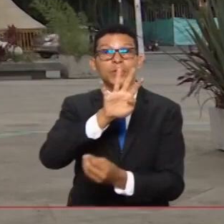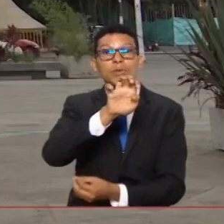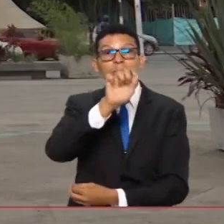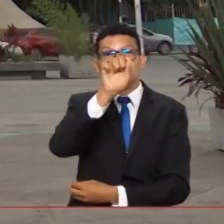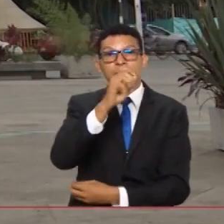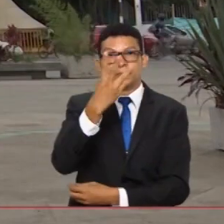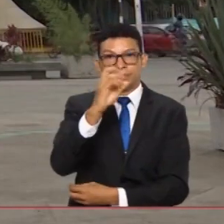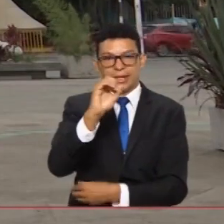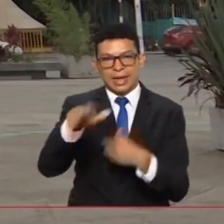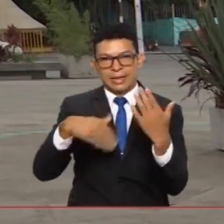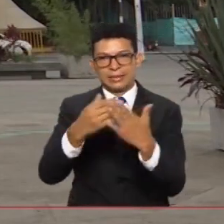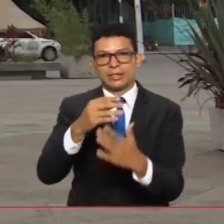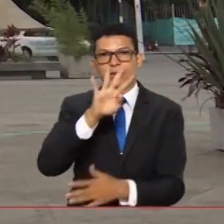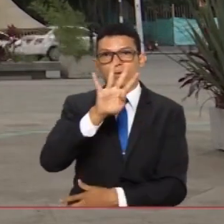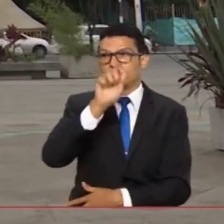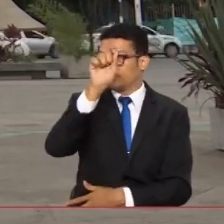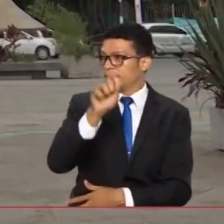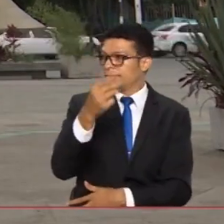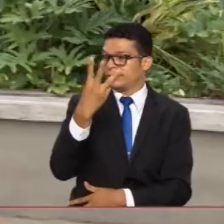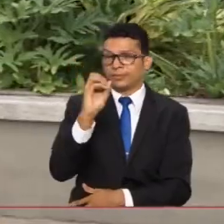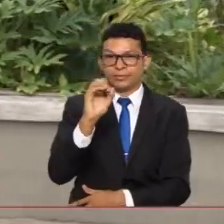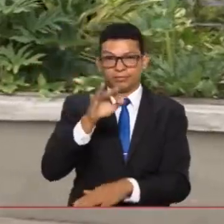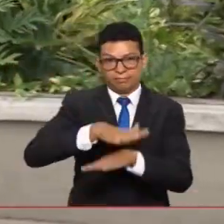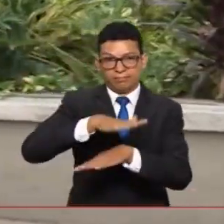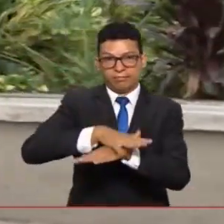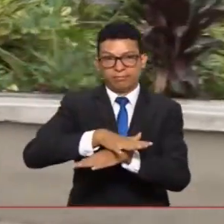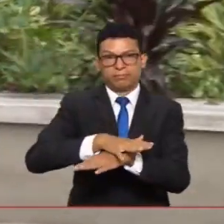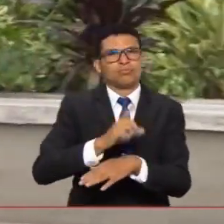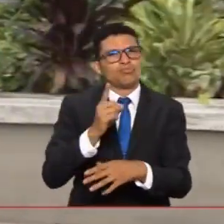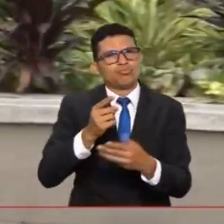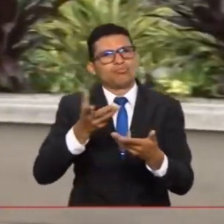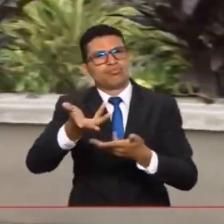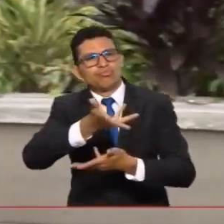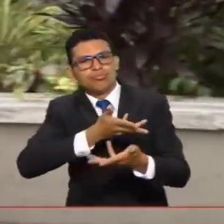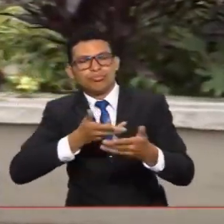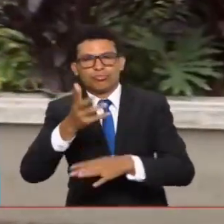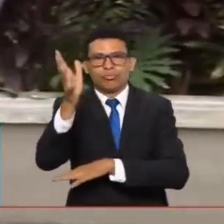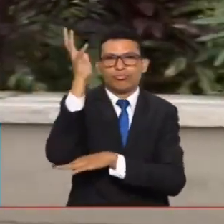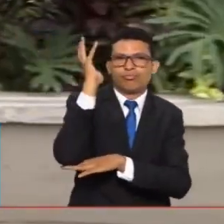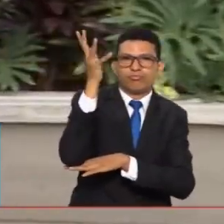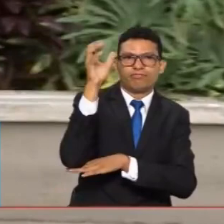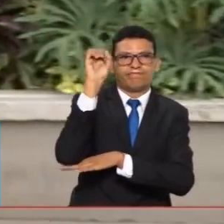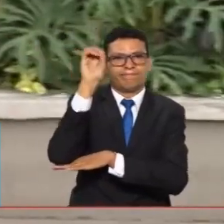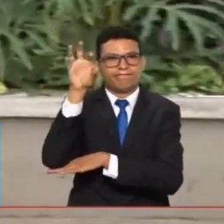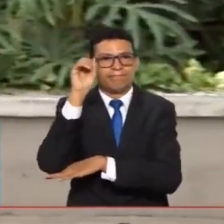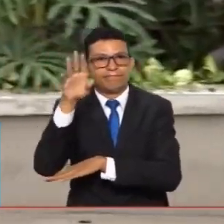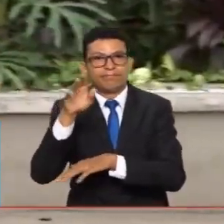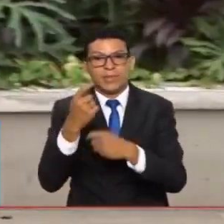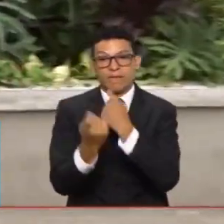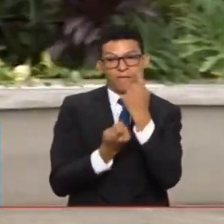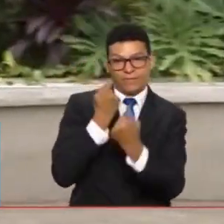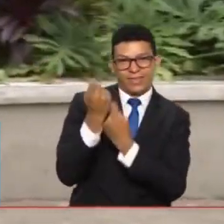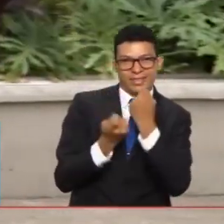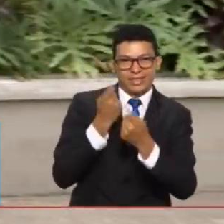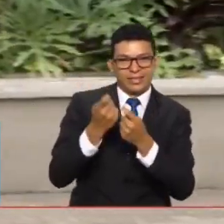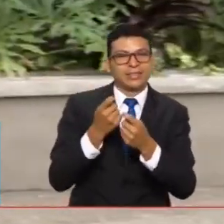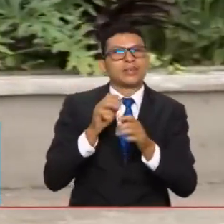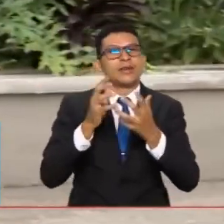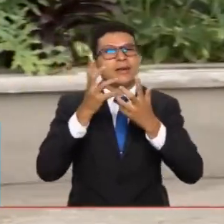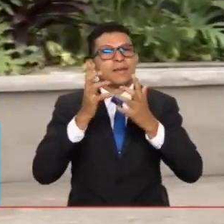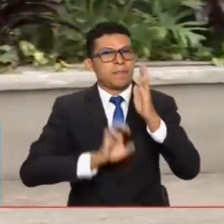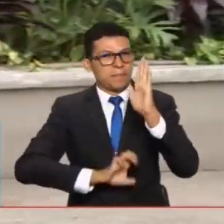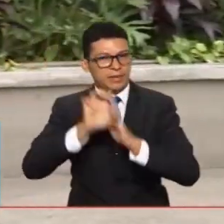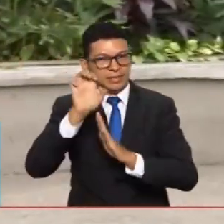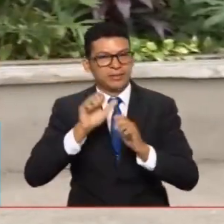y las 4:30 de la tarde. Encontrarán ustedes conversatorios, stand de emprendimientos sostenibles, música y